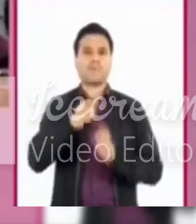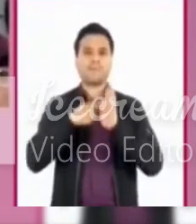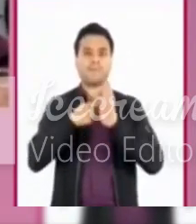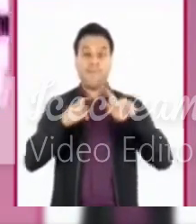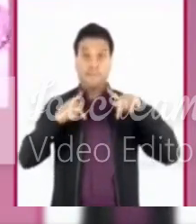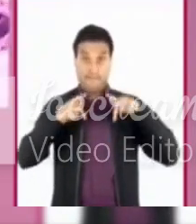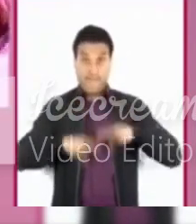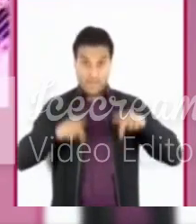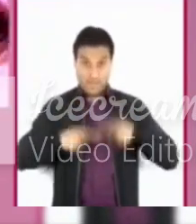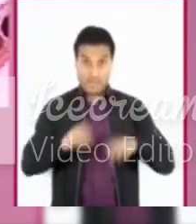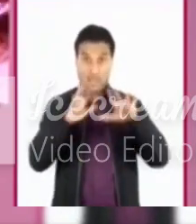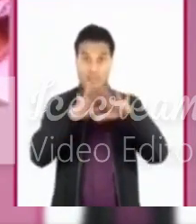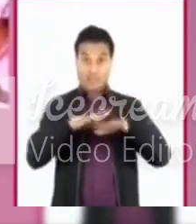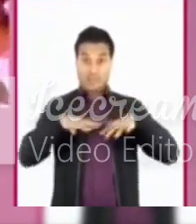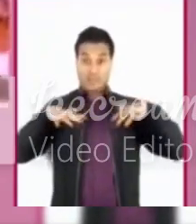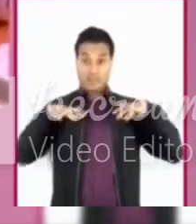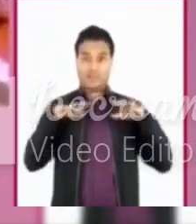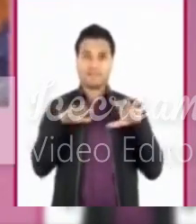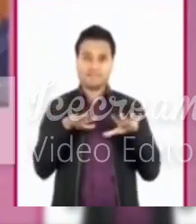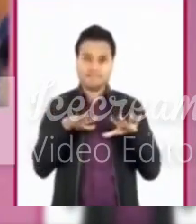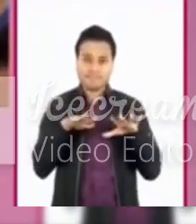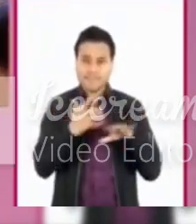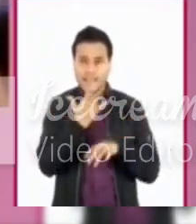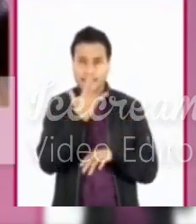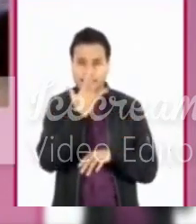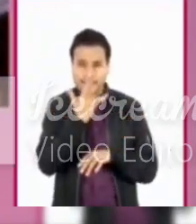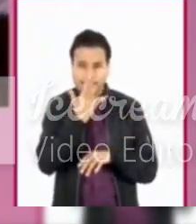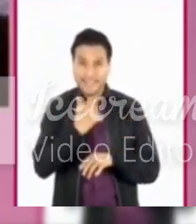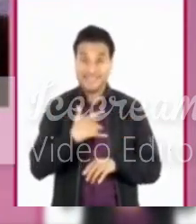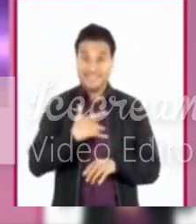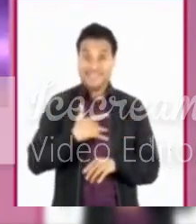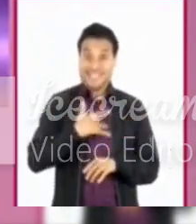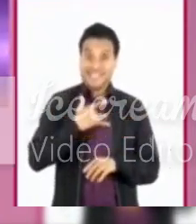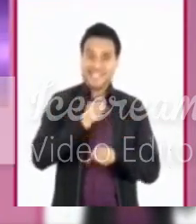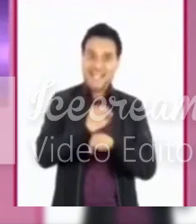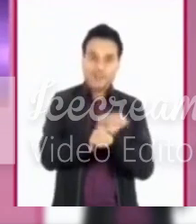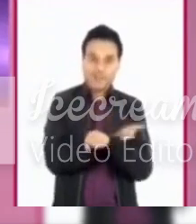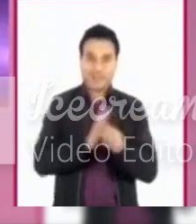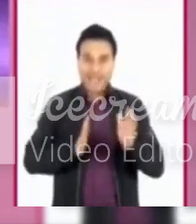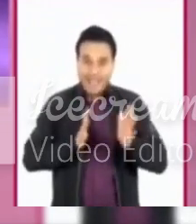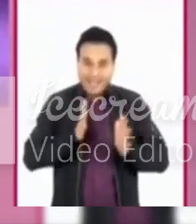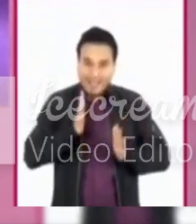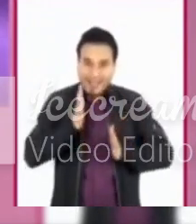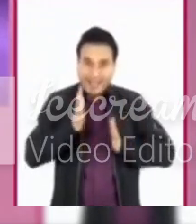de espectadores experimenten diversas emociones y pensamientos.